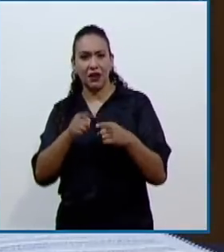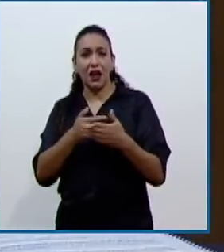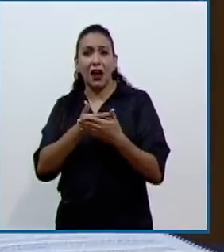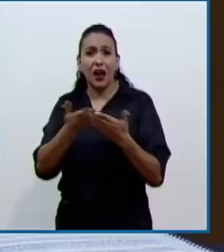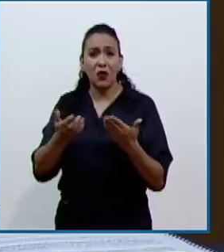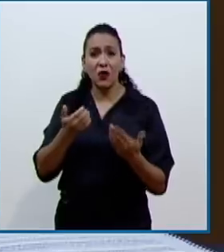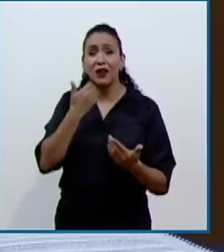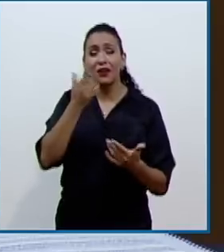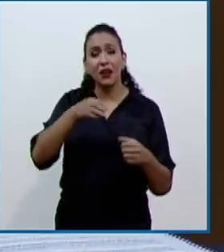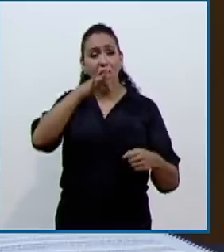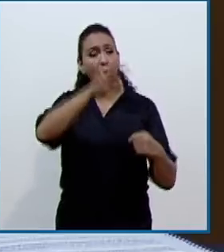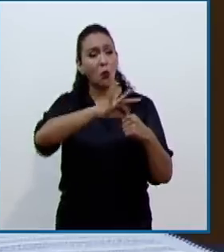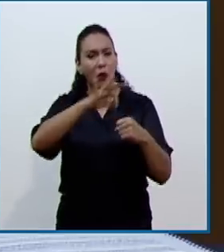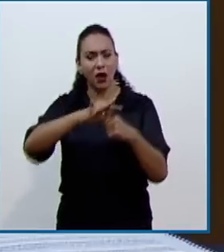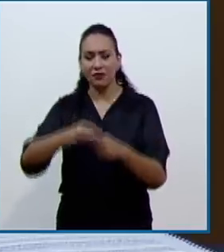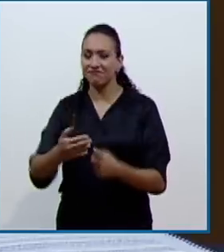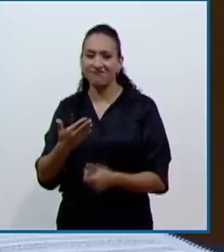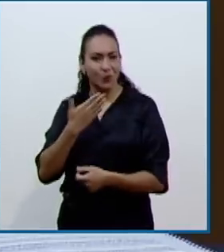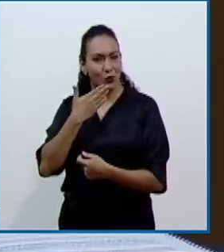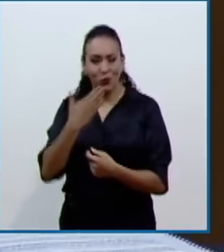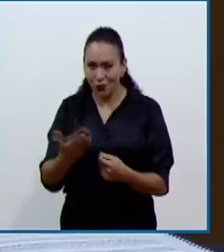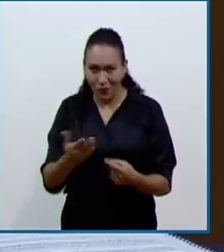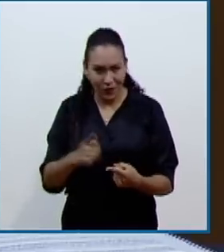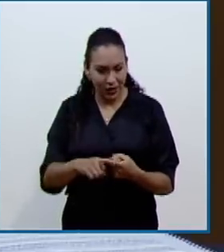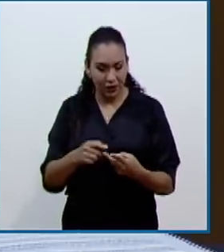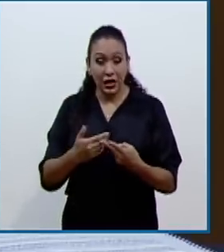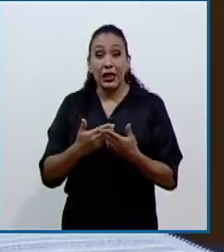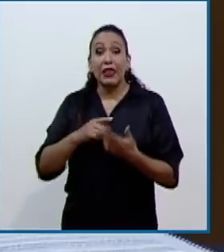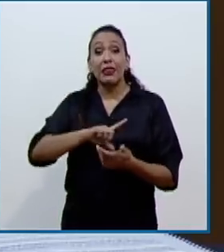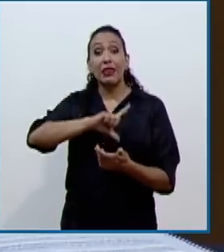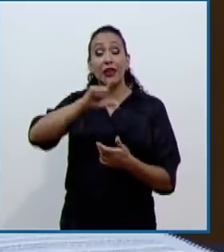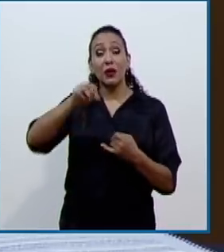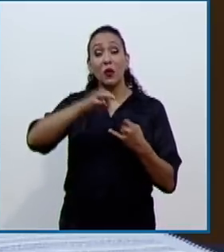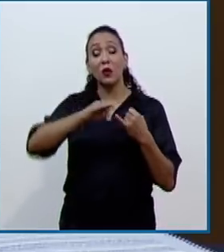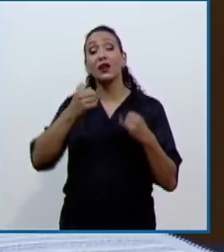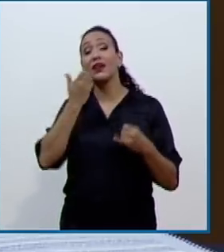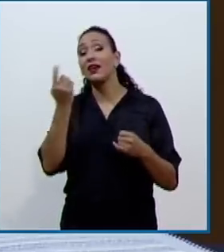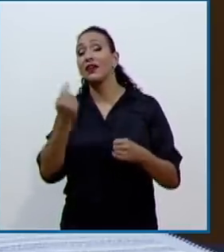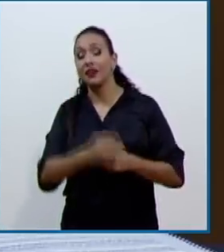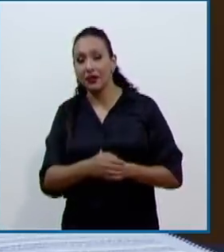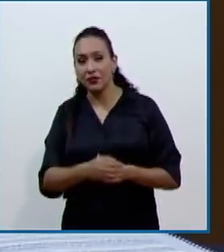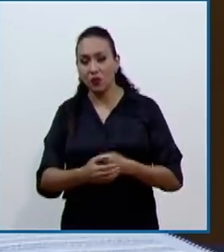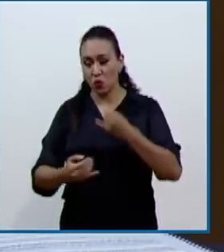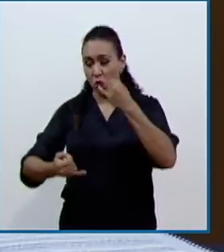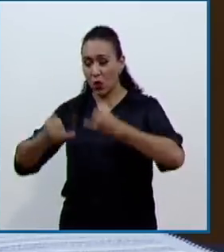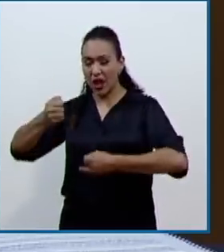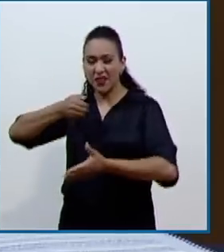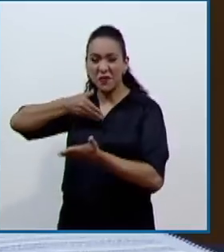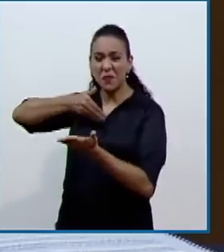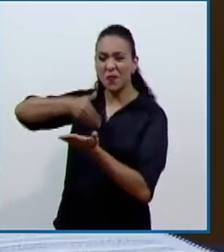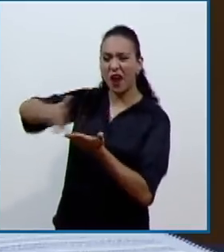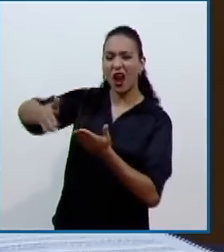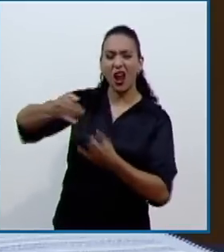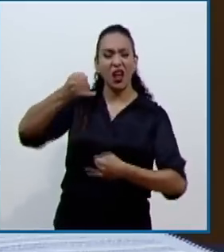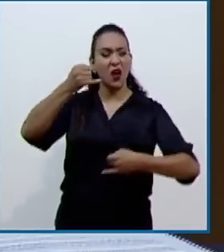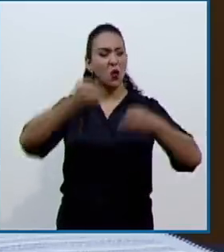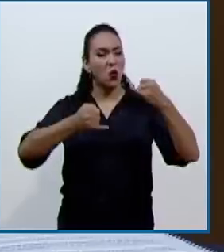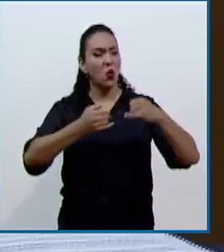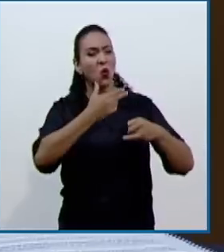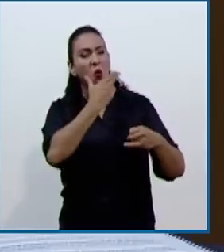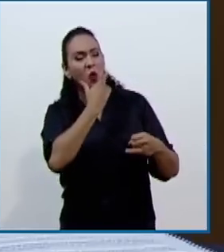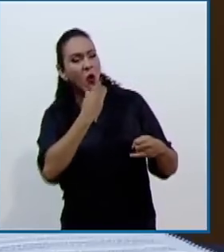son auténticas y que acaba por remover a todas las juezas y jueces, a todos